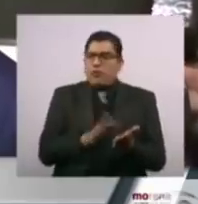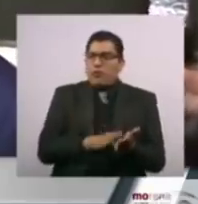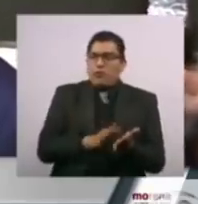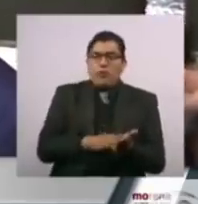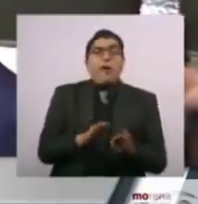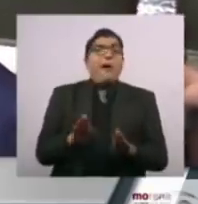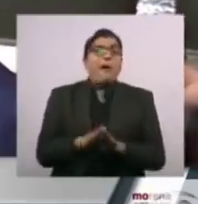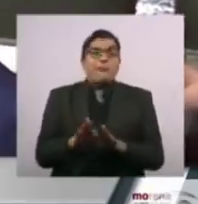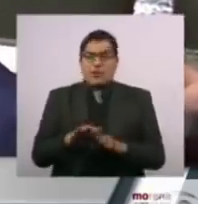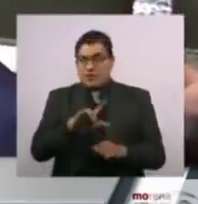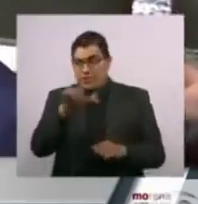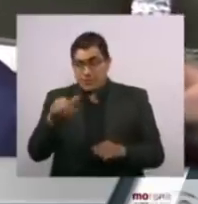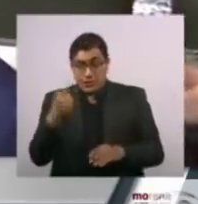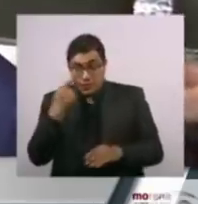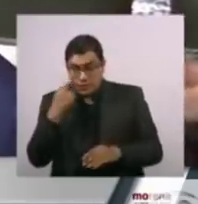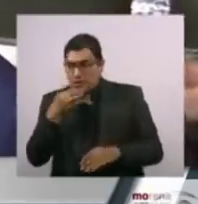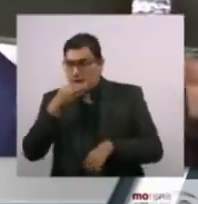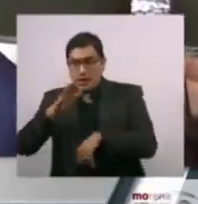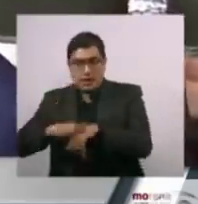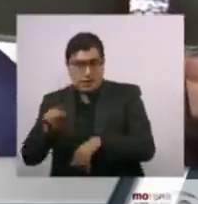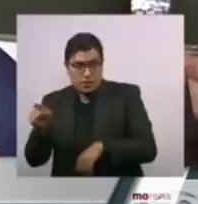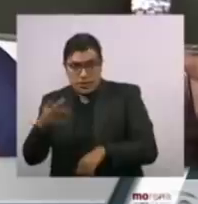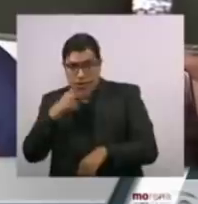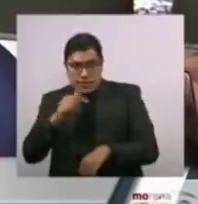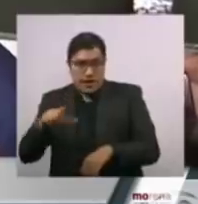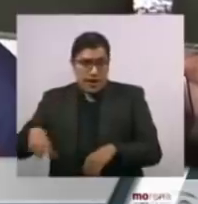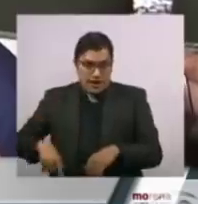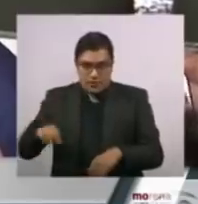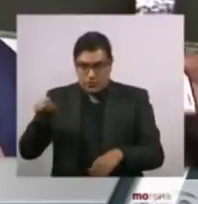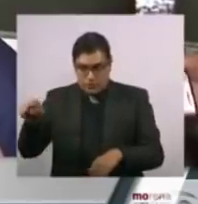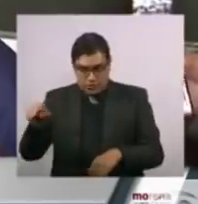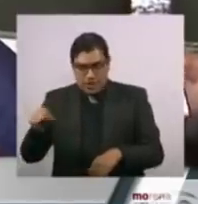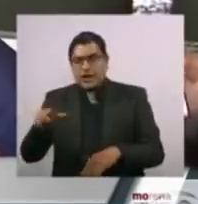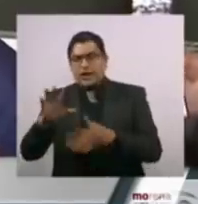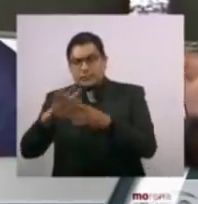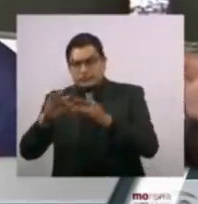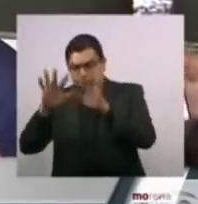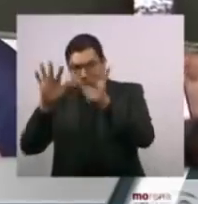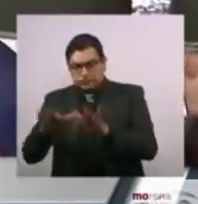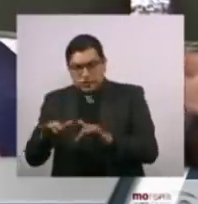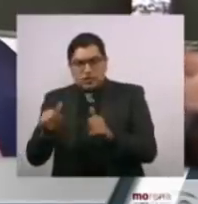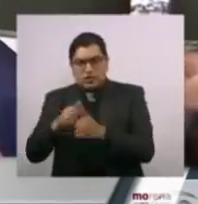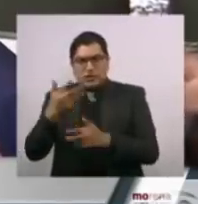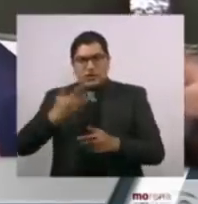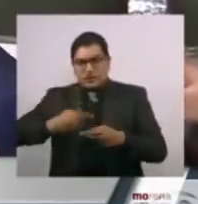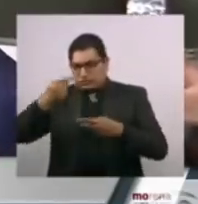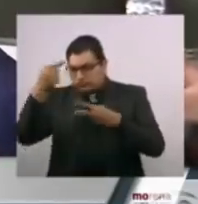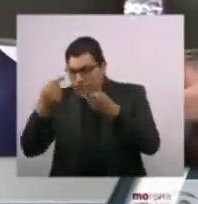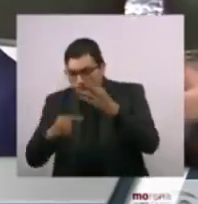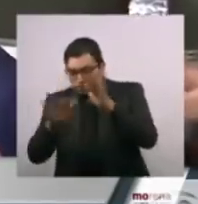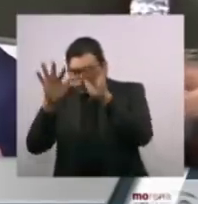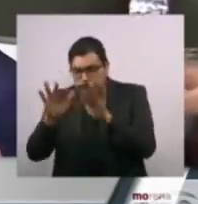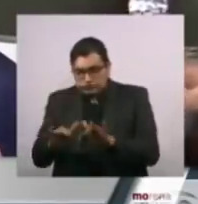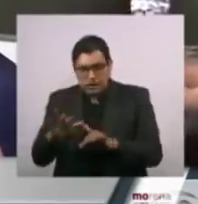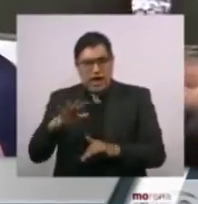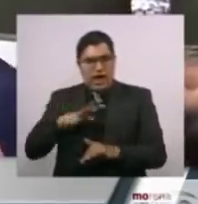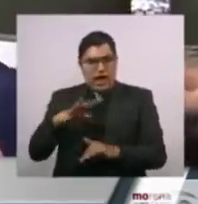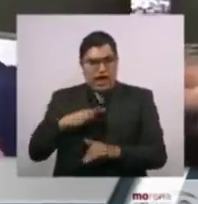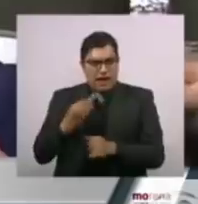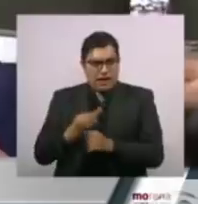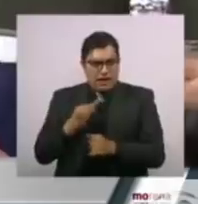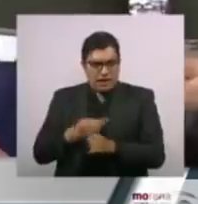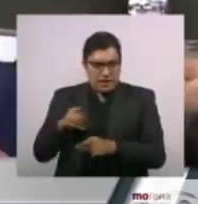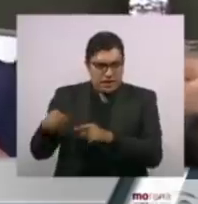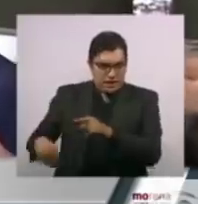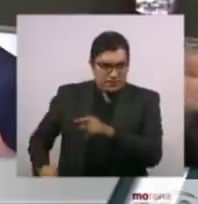Después de notificar a la parte de la fiscalía el contenido del documento que presente eventualmente